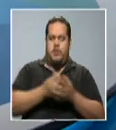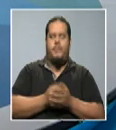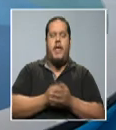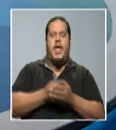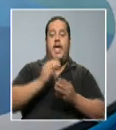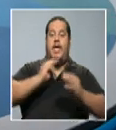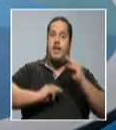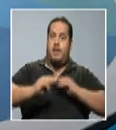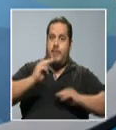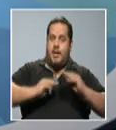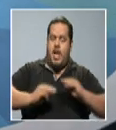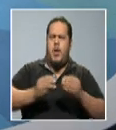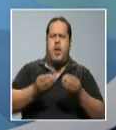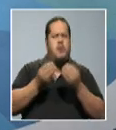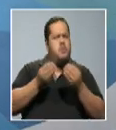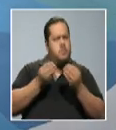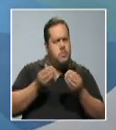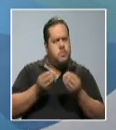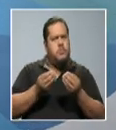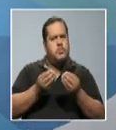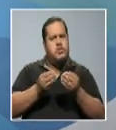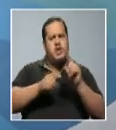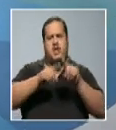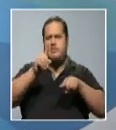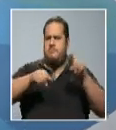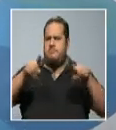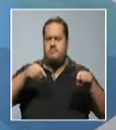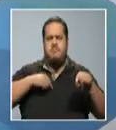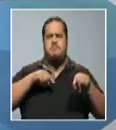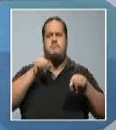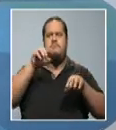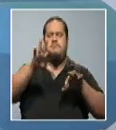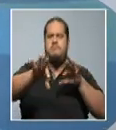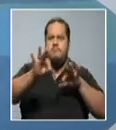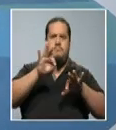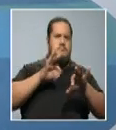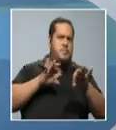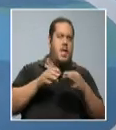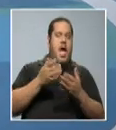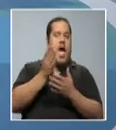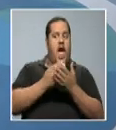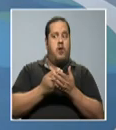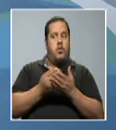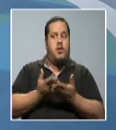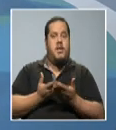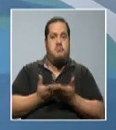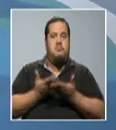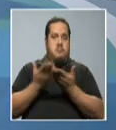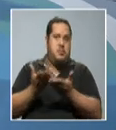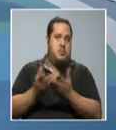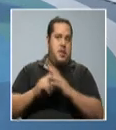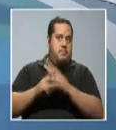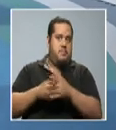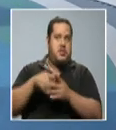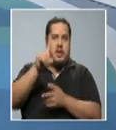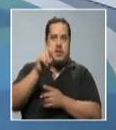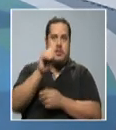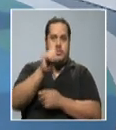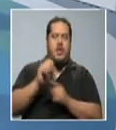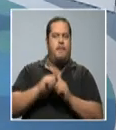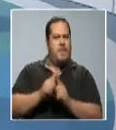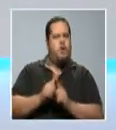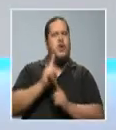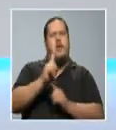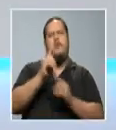múltiples alternativas y usted lo mencionaba, hay quienes ofrecen el 100%, pero en un proyecto tan importante como este, pues no se